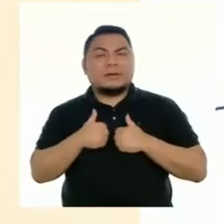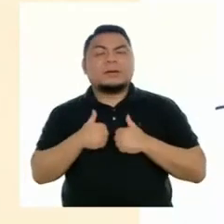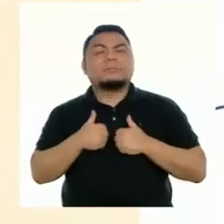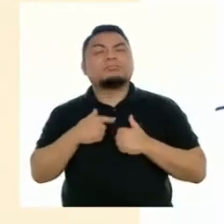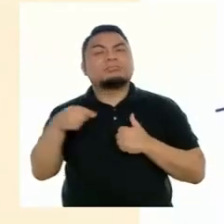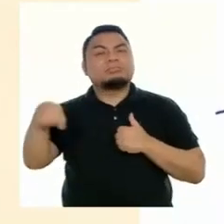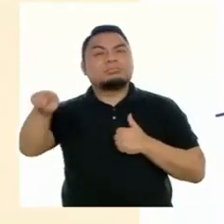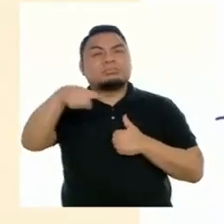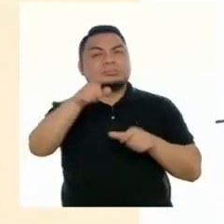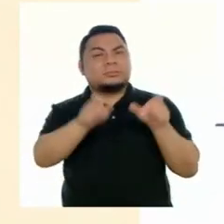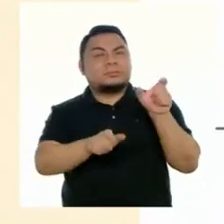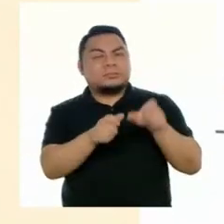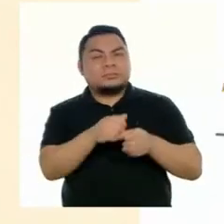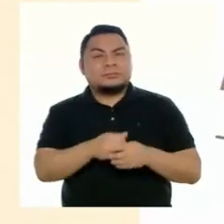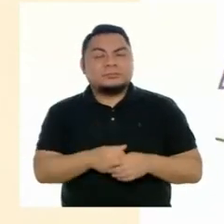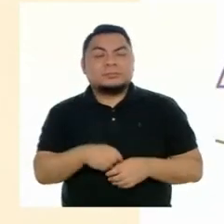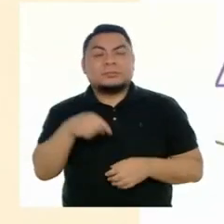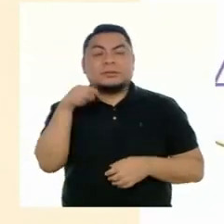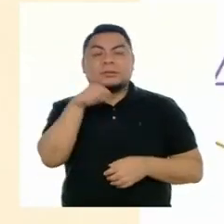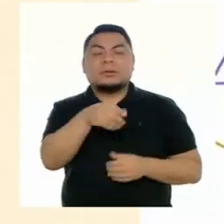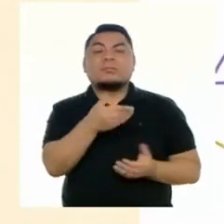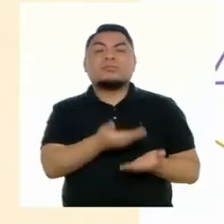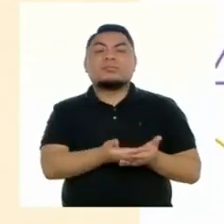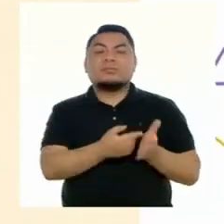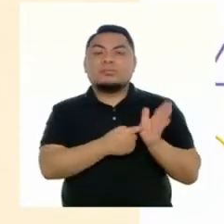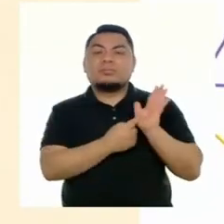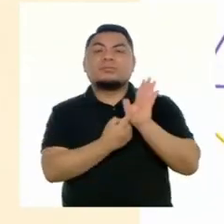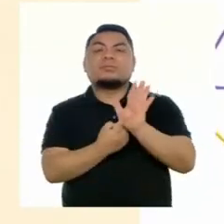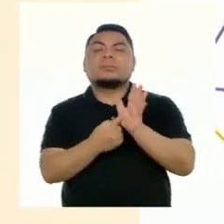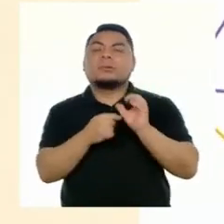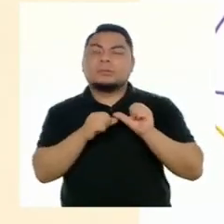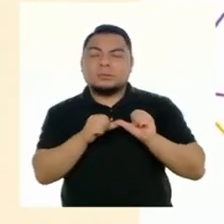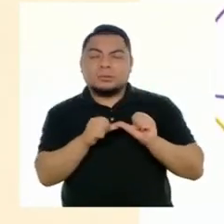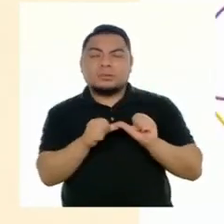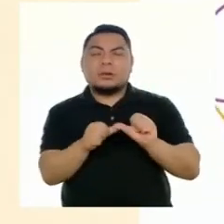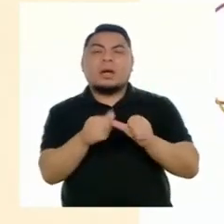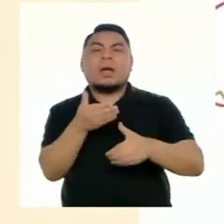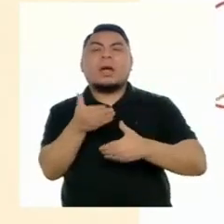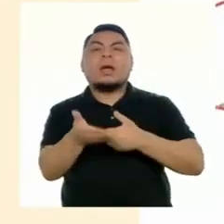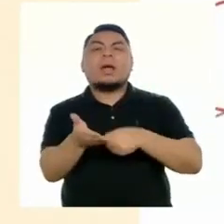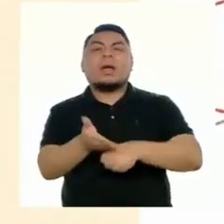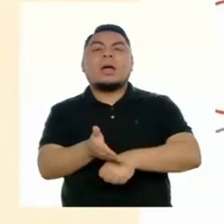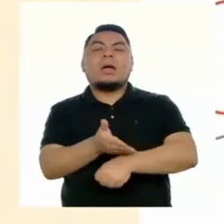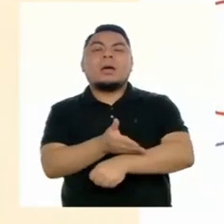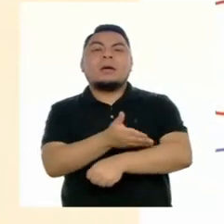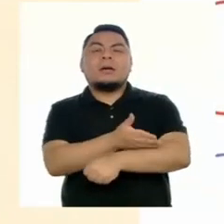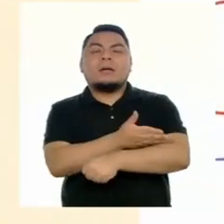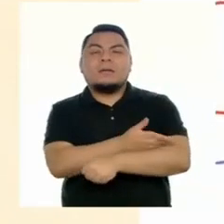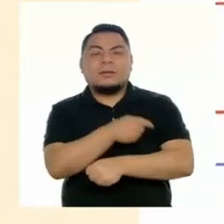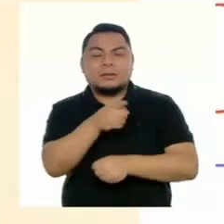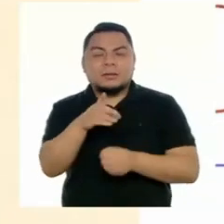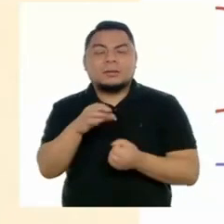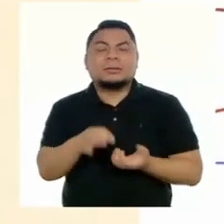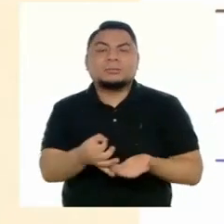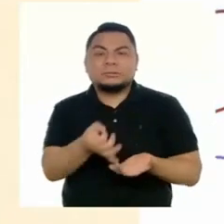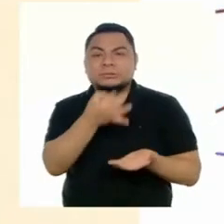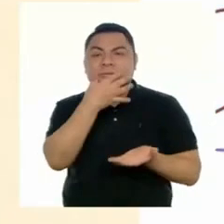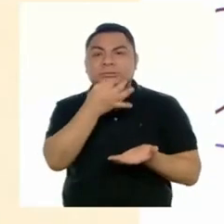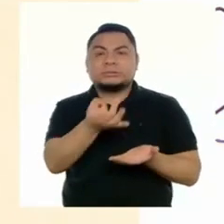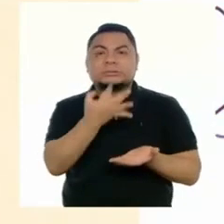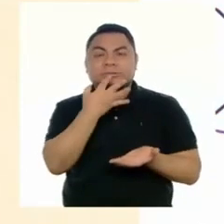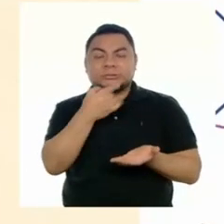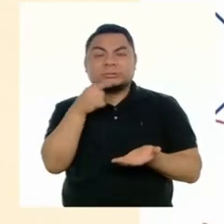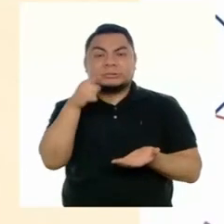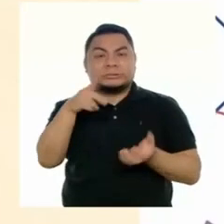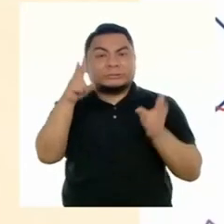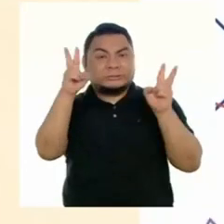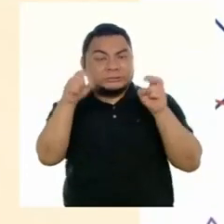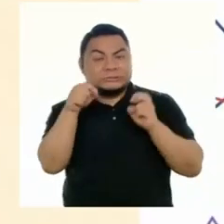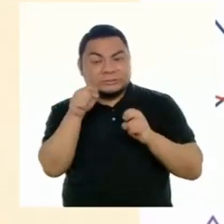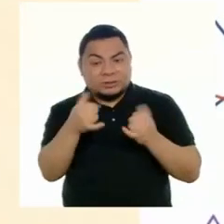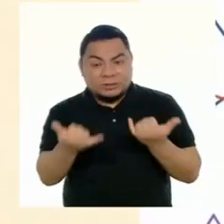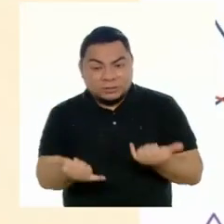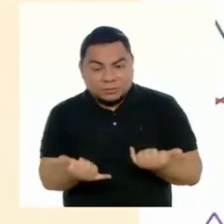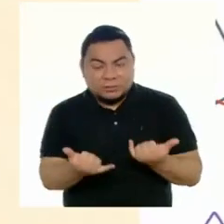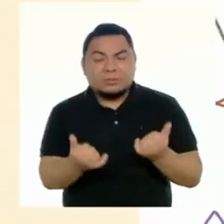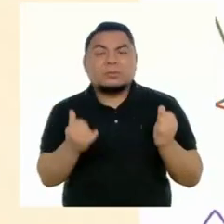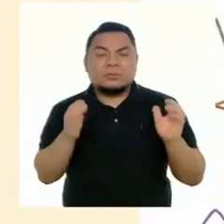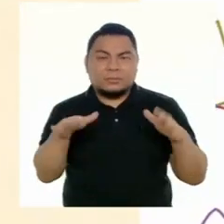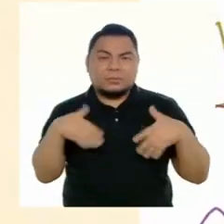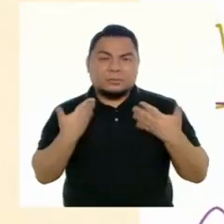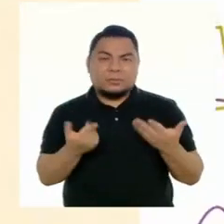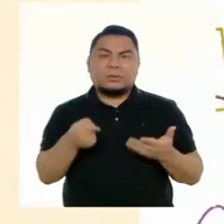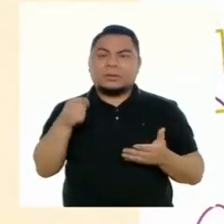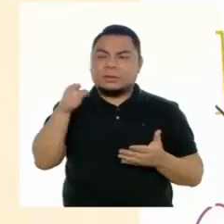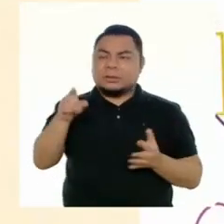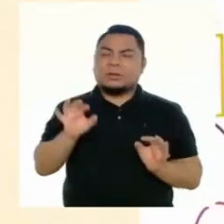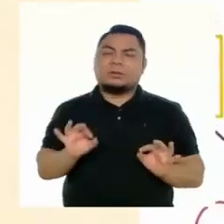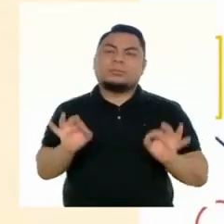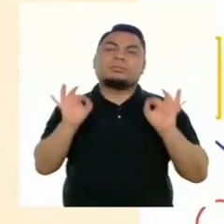seres humanos. Así lo demuestran los continuos avances en el campo de la medicina que permiten hoy en día